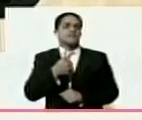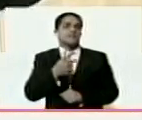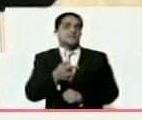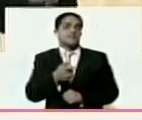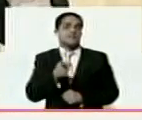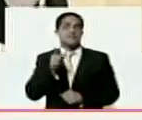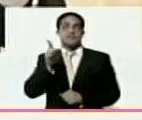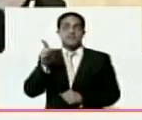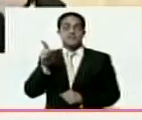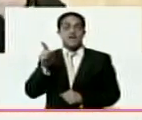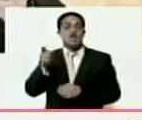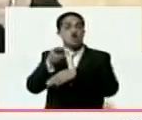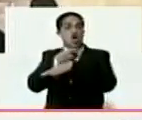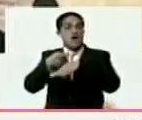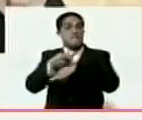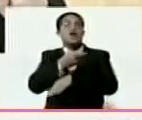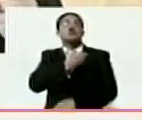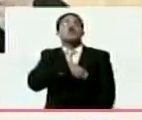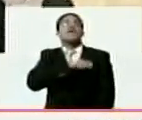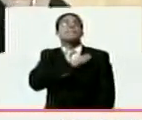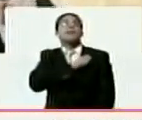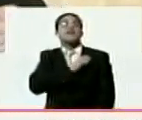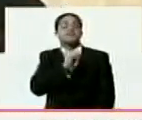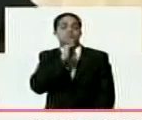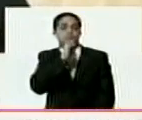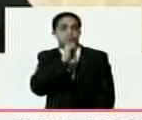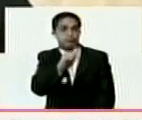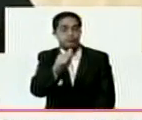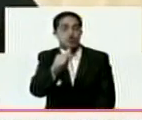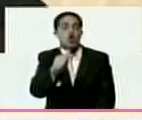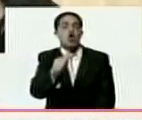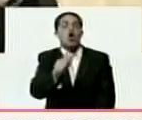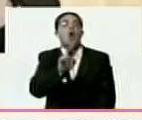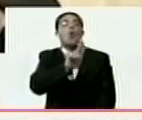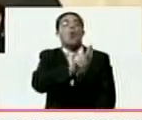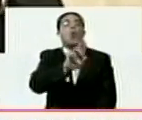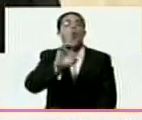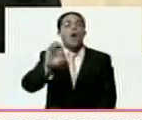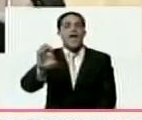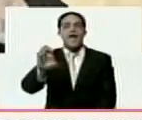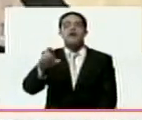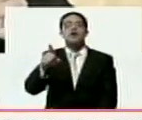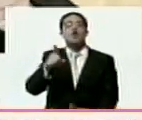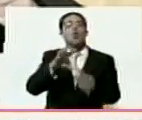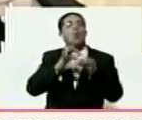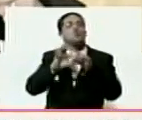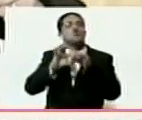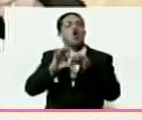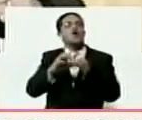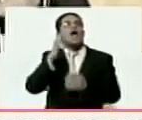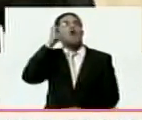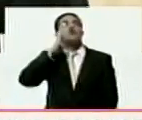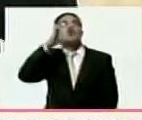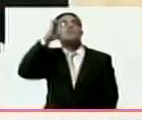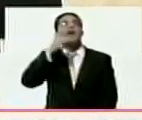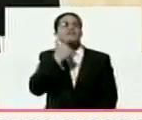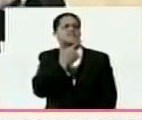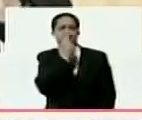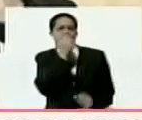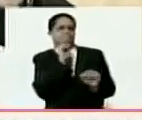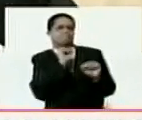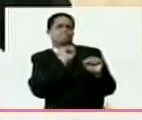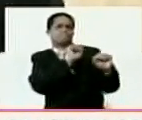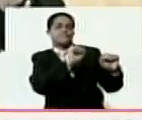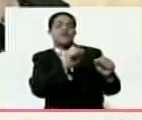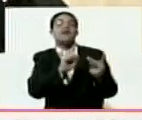gobiernos, el gobierno de España sacó un comunicado, la Unión Europea sacó un comunicado rechazando el hostigamiento, y empezó la